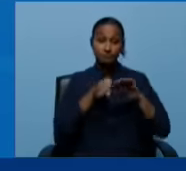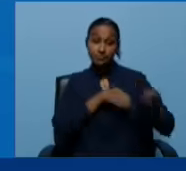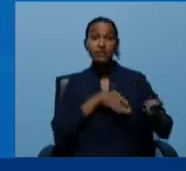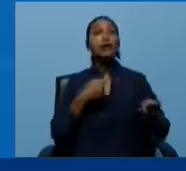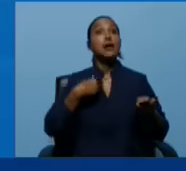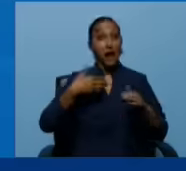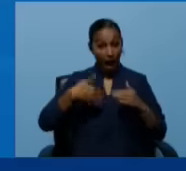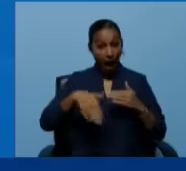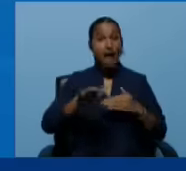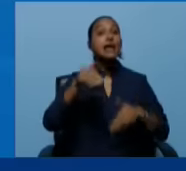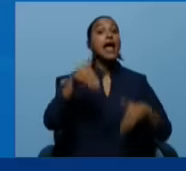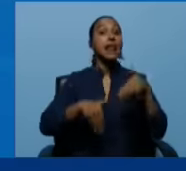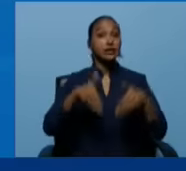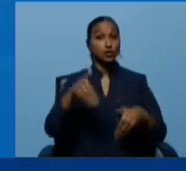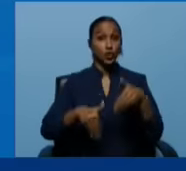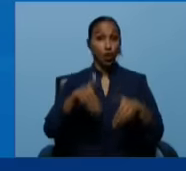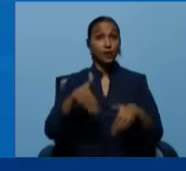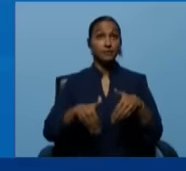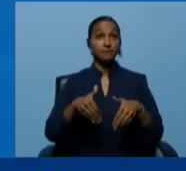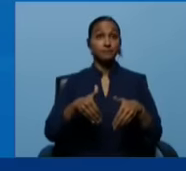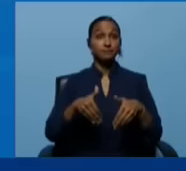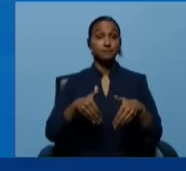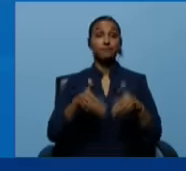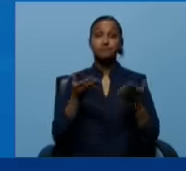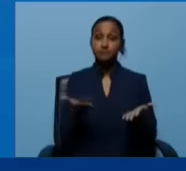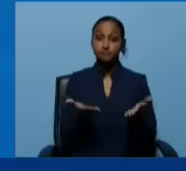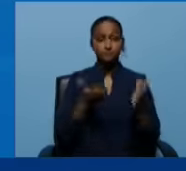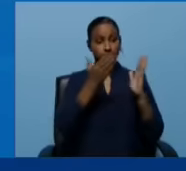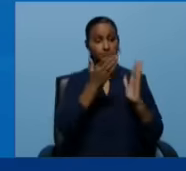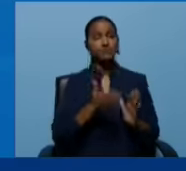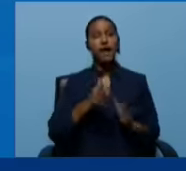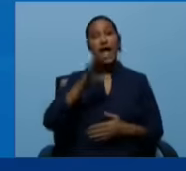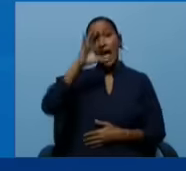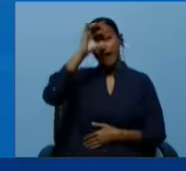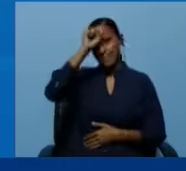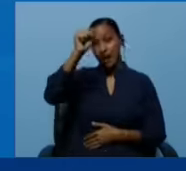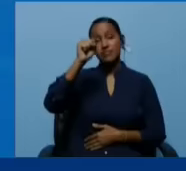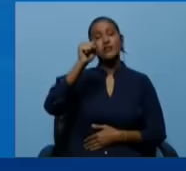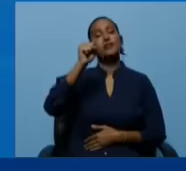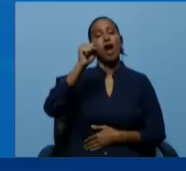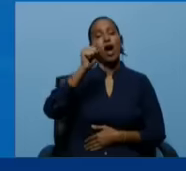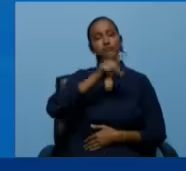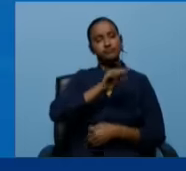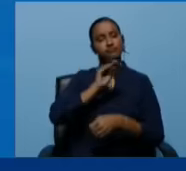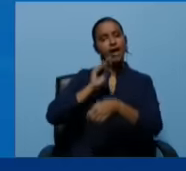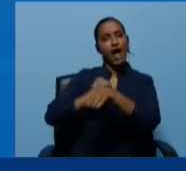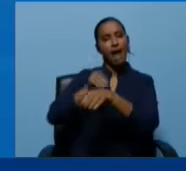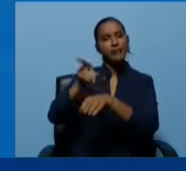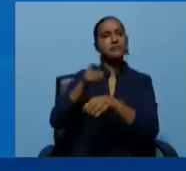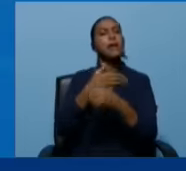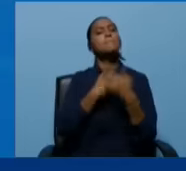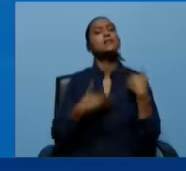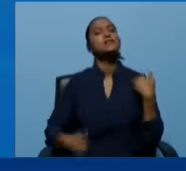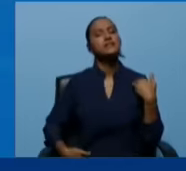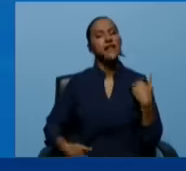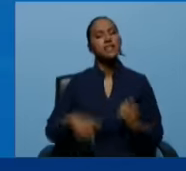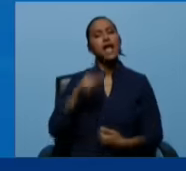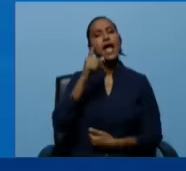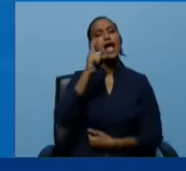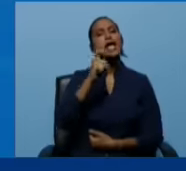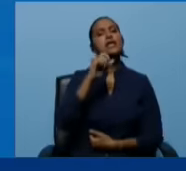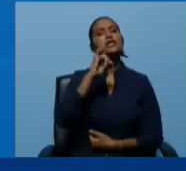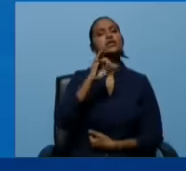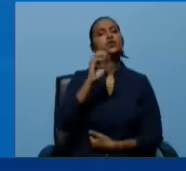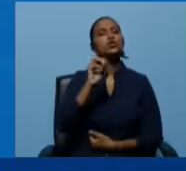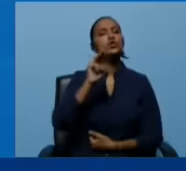Excelentísima embajadora, dígale a nuestra querida y admirada presidenta Xiomara Castro y a nuestro